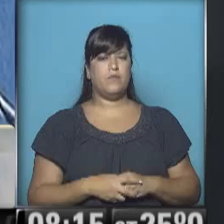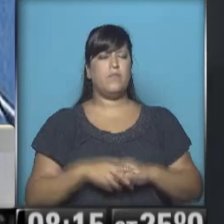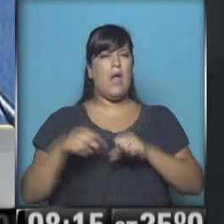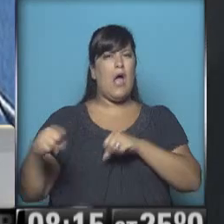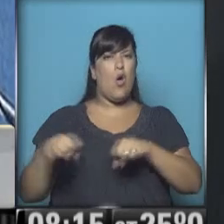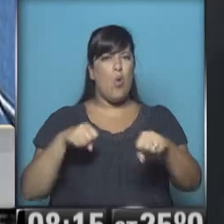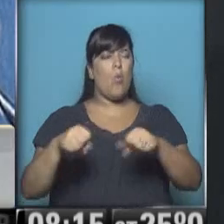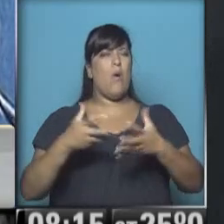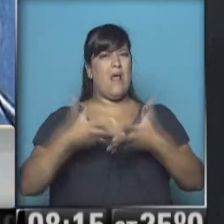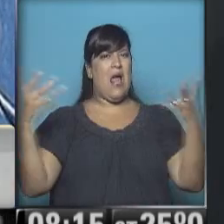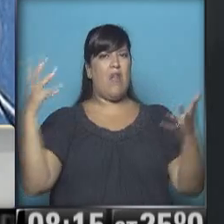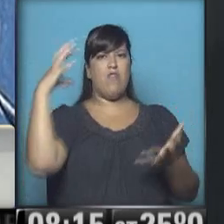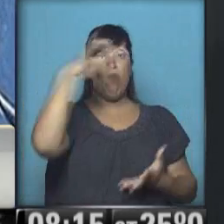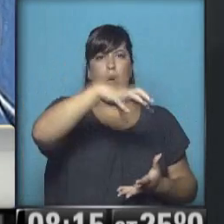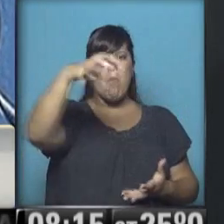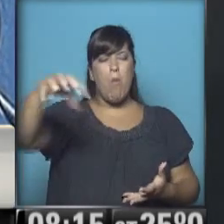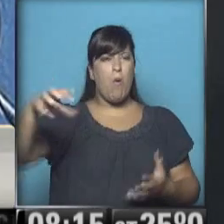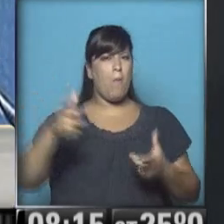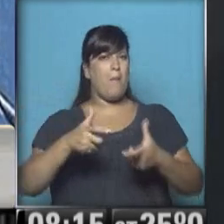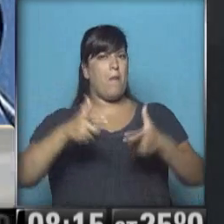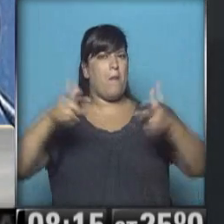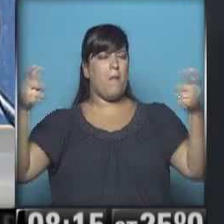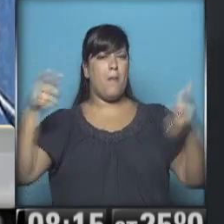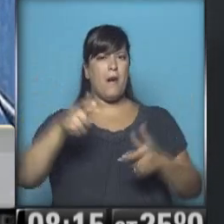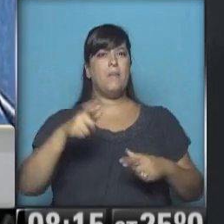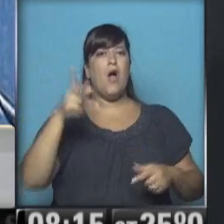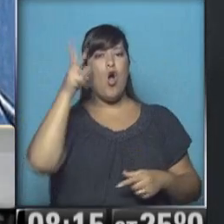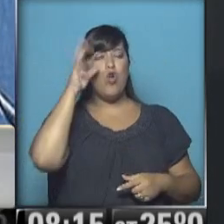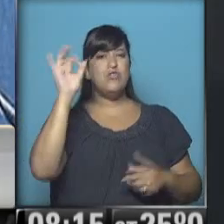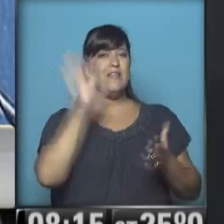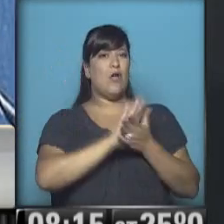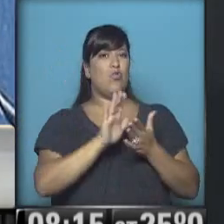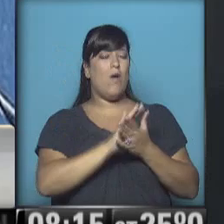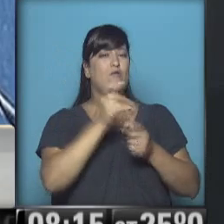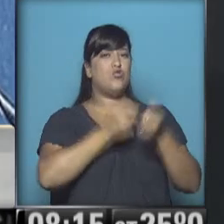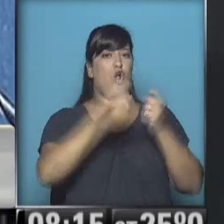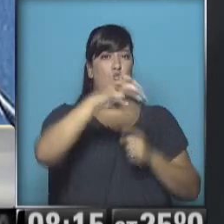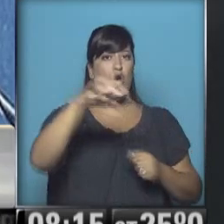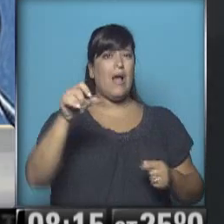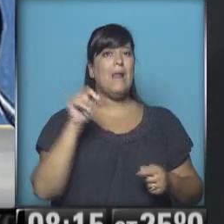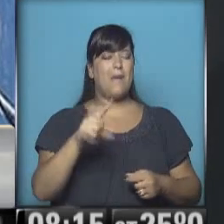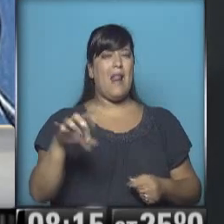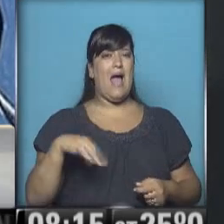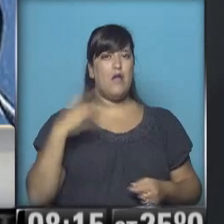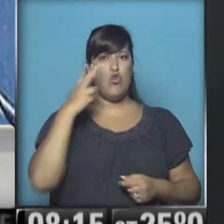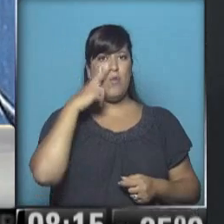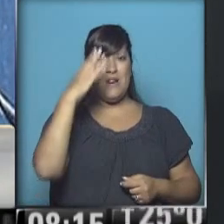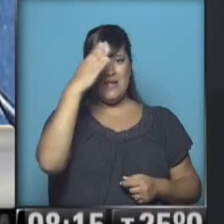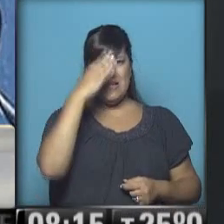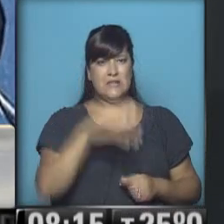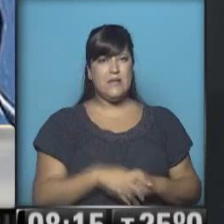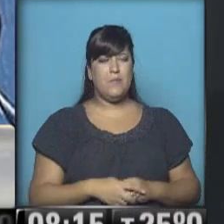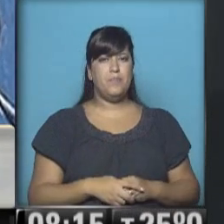hipermercados. Hipermercados se prevén 80 nuevos locales para el año 2015. También que